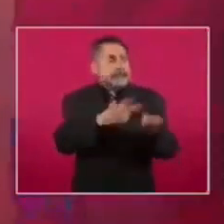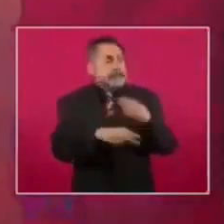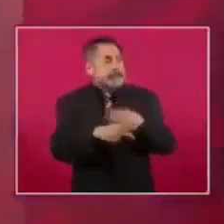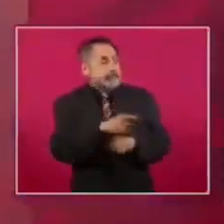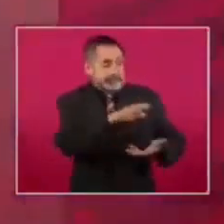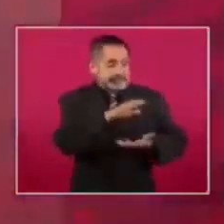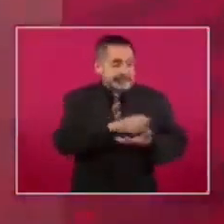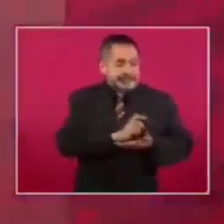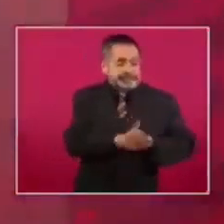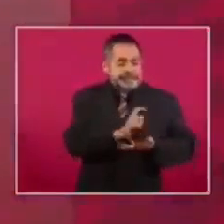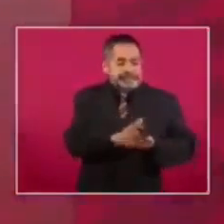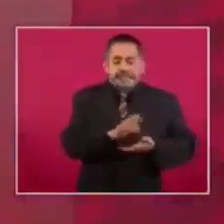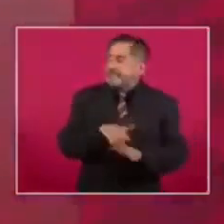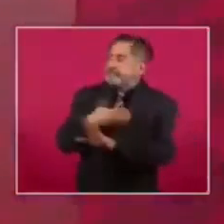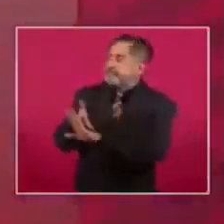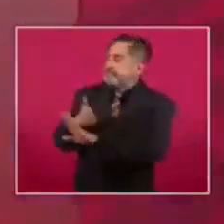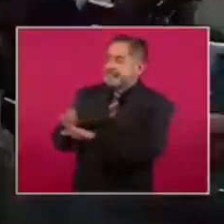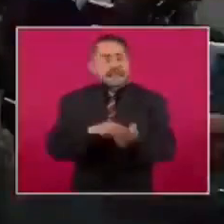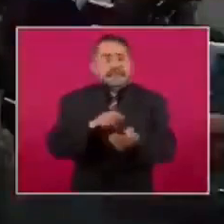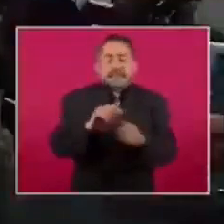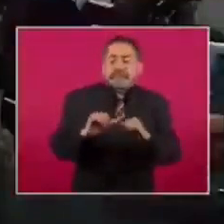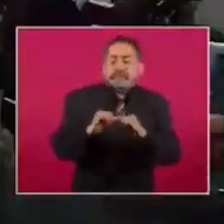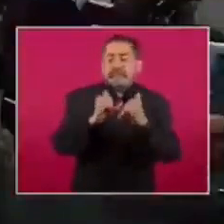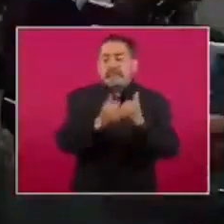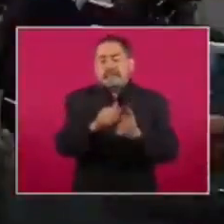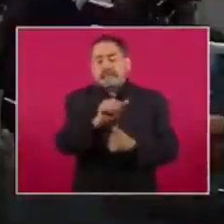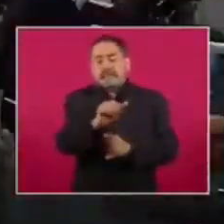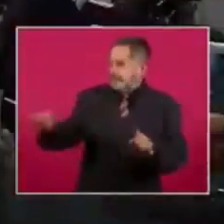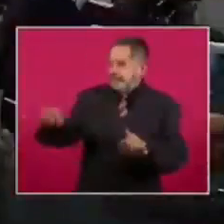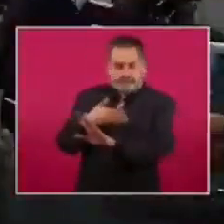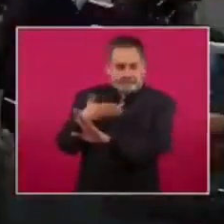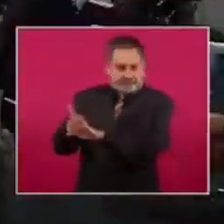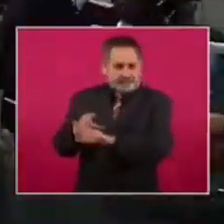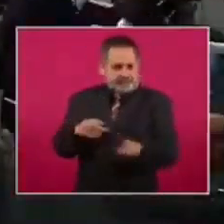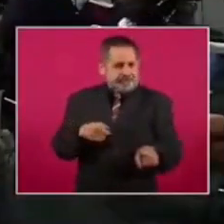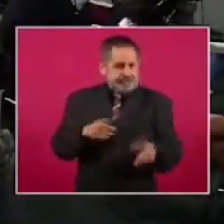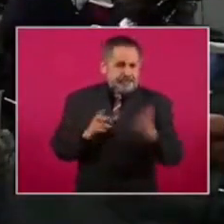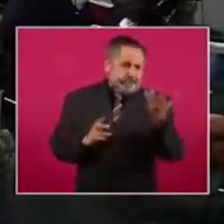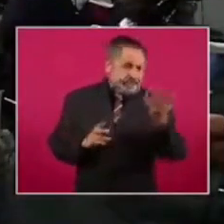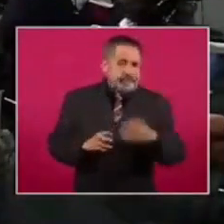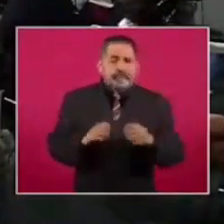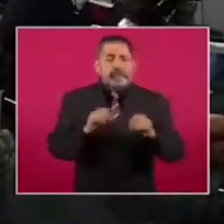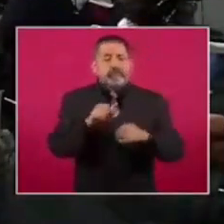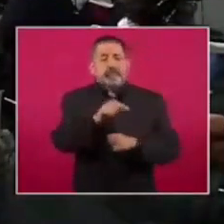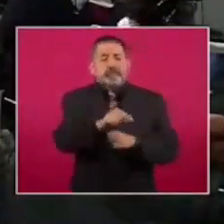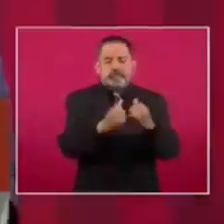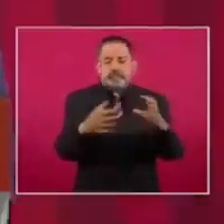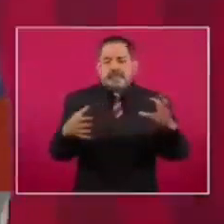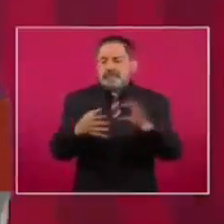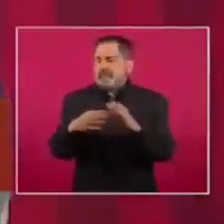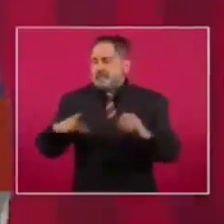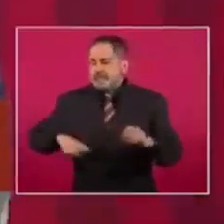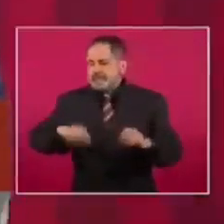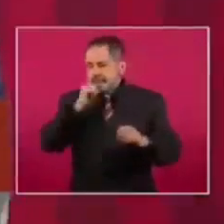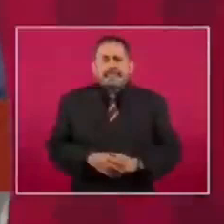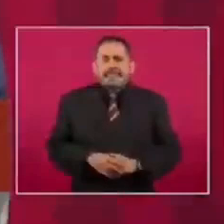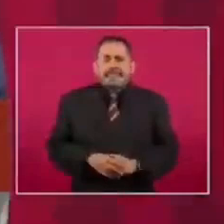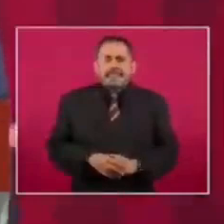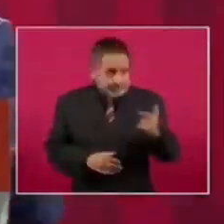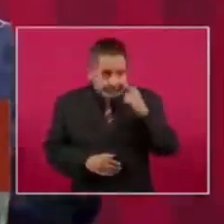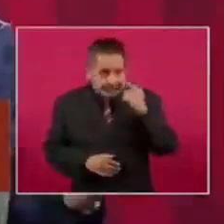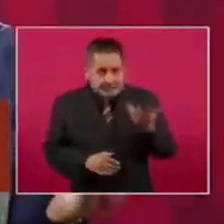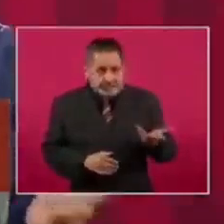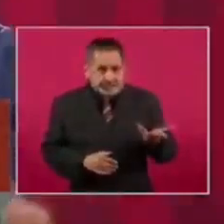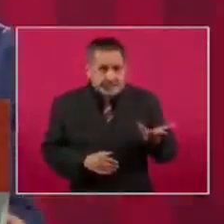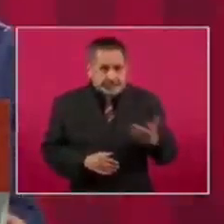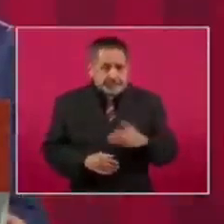dinero financiamos a supuestas organizaciones de la sociedad civil o asociaciones no gubernamentales. ¿Por qué no informan?